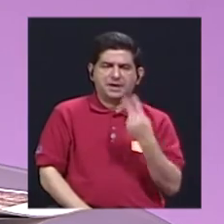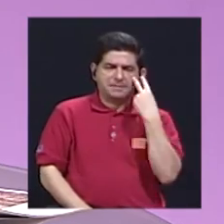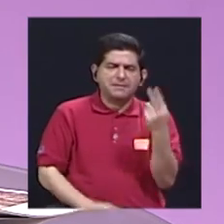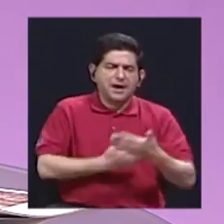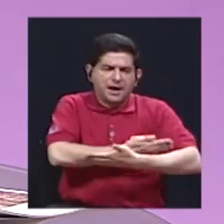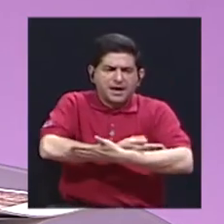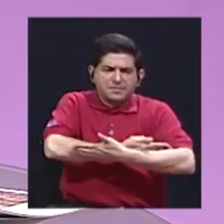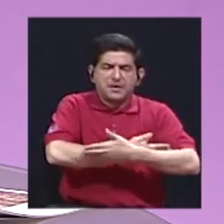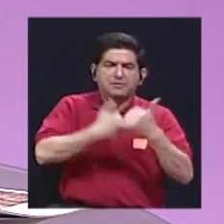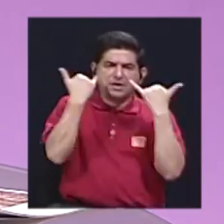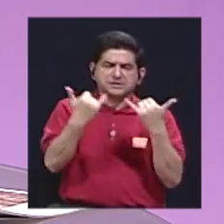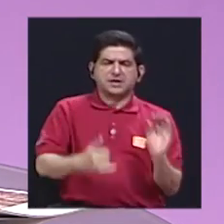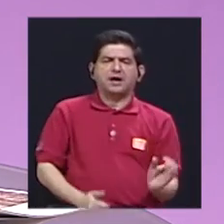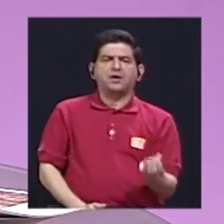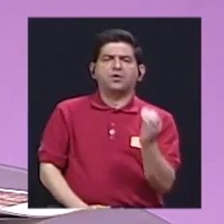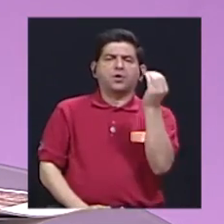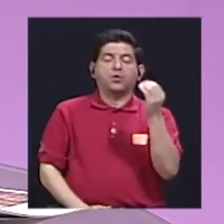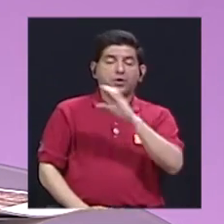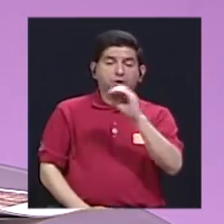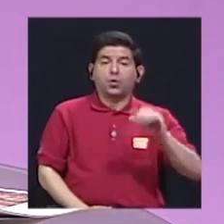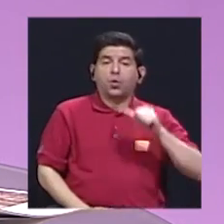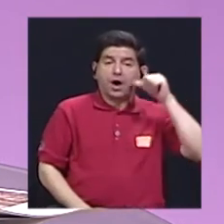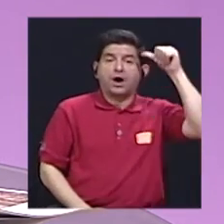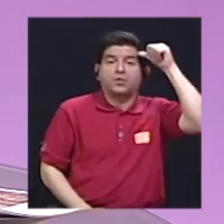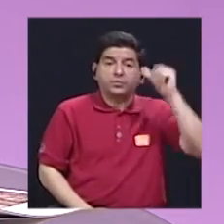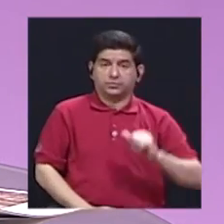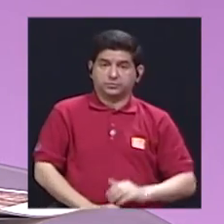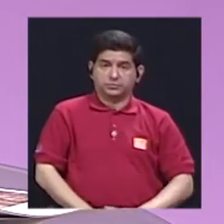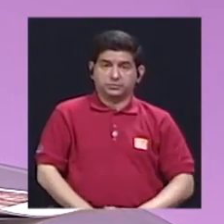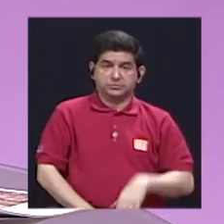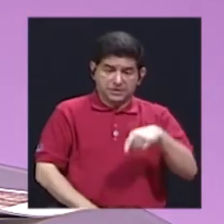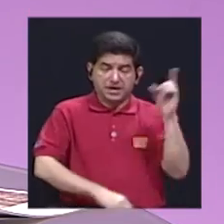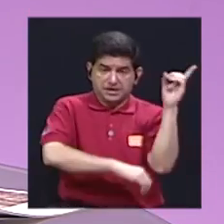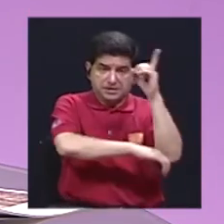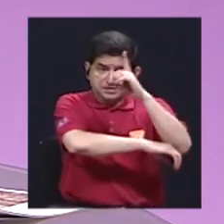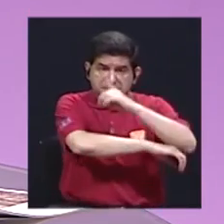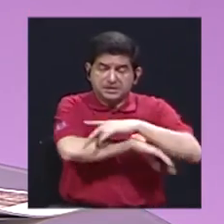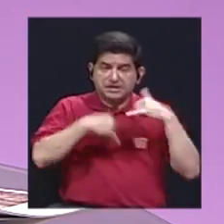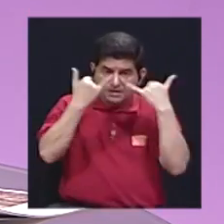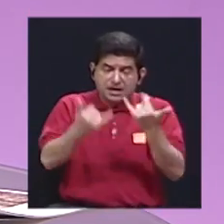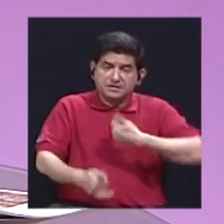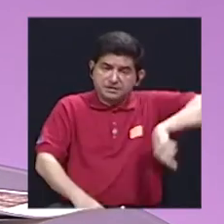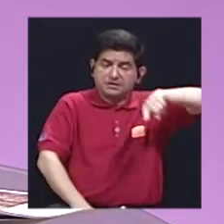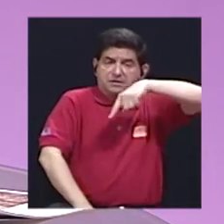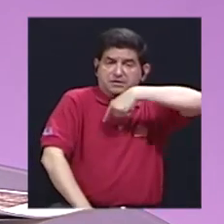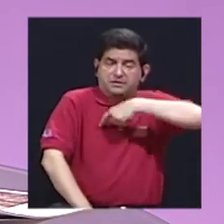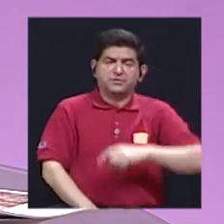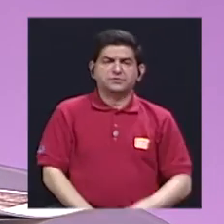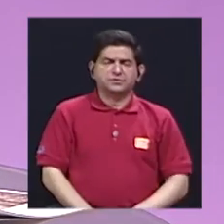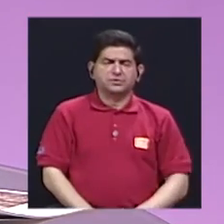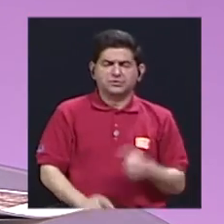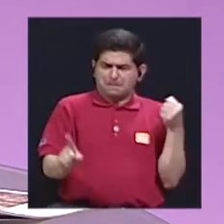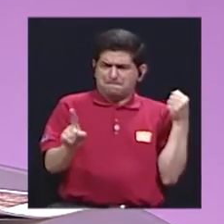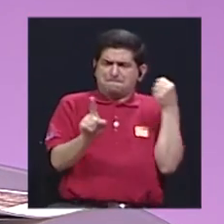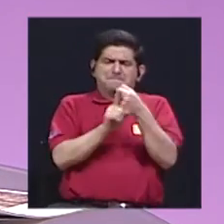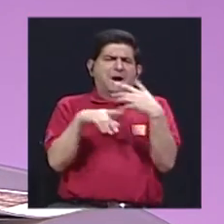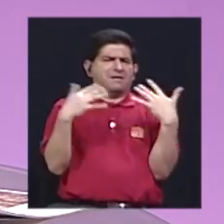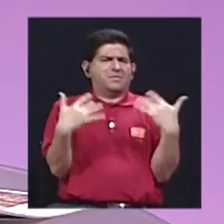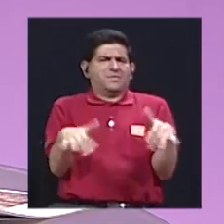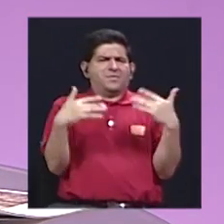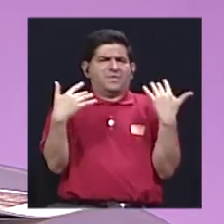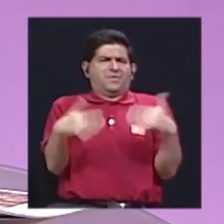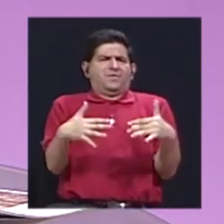son adolescentes o adultos incluso hoy en día a nosotros nos impactan mucho